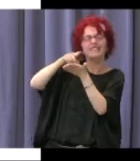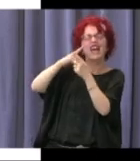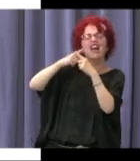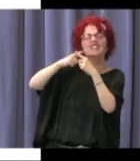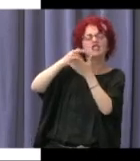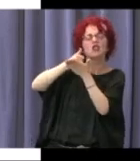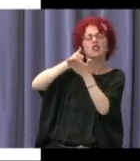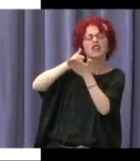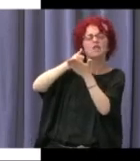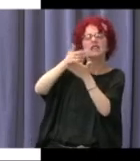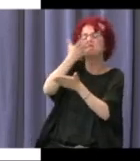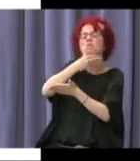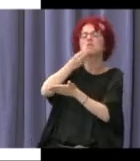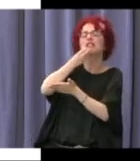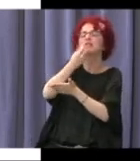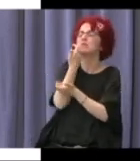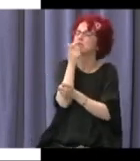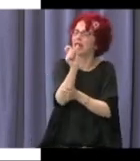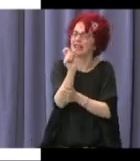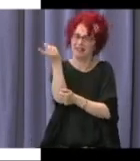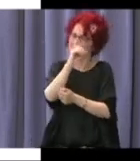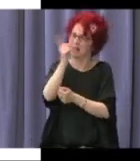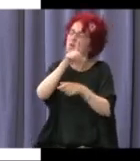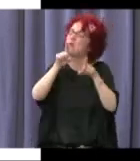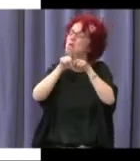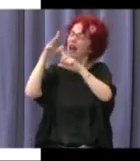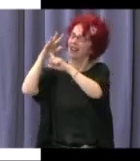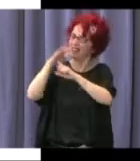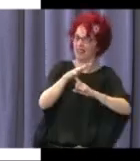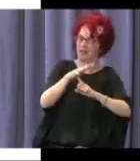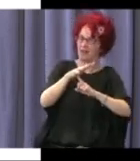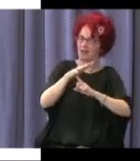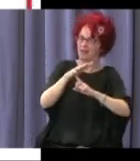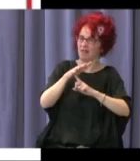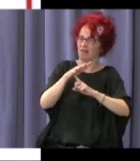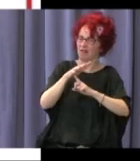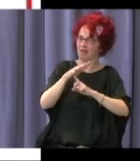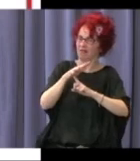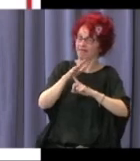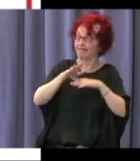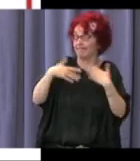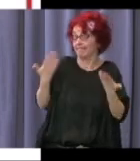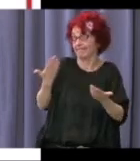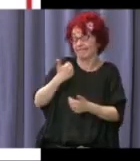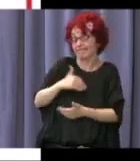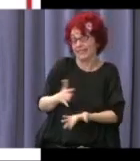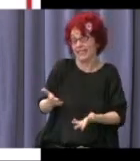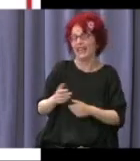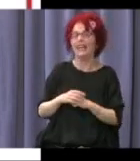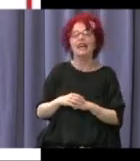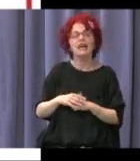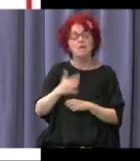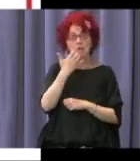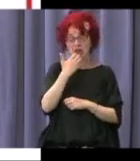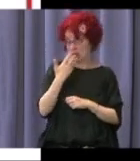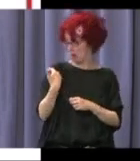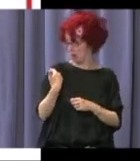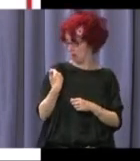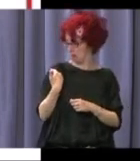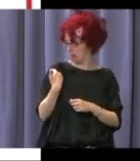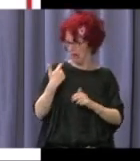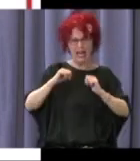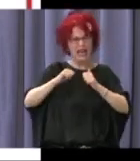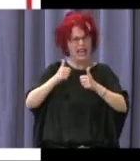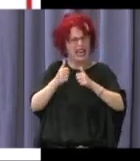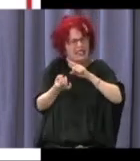Hombre, lo tienes que explicar. No basta con que tú pongas la palabra y ya está. Y algo que es muy reciente,